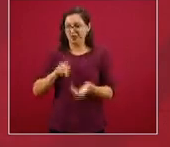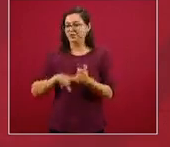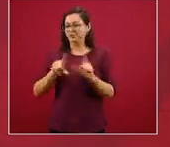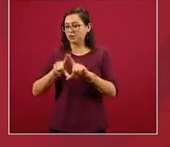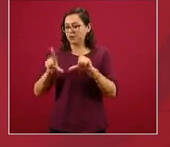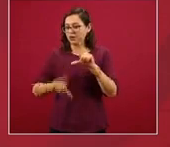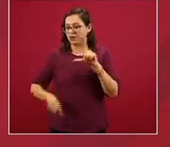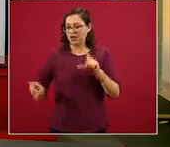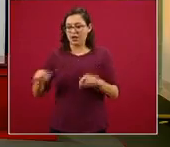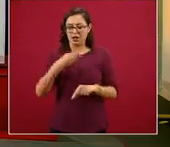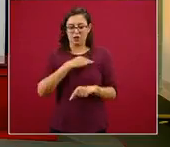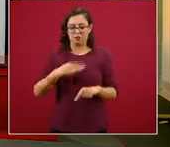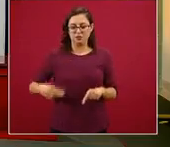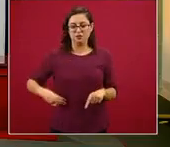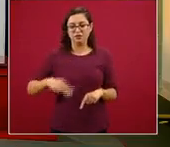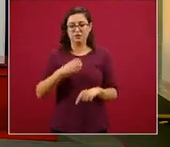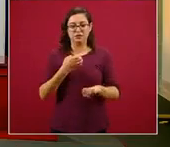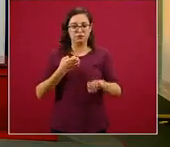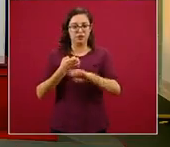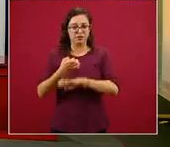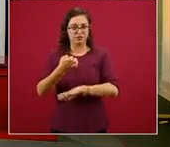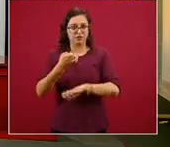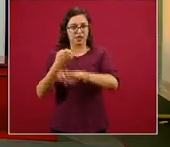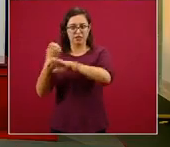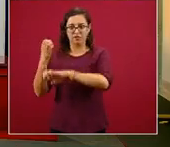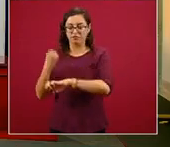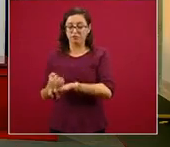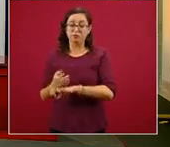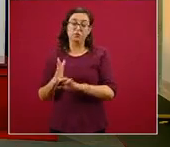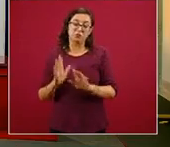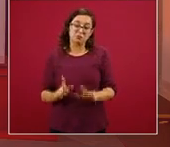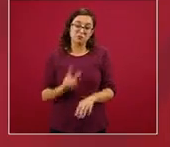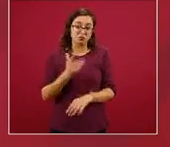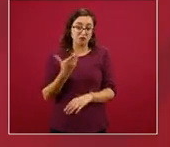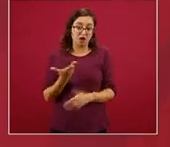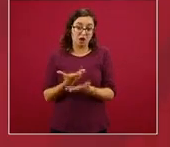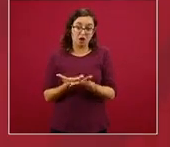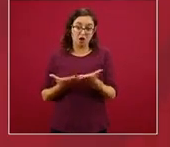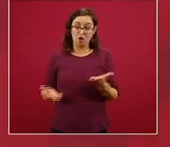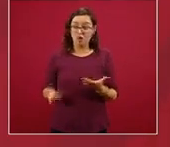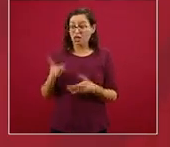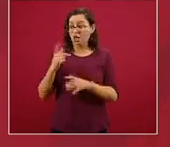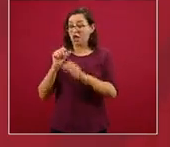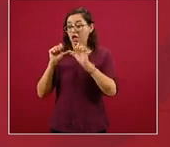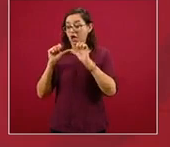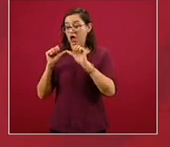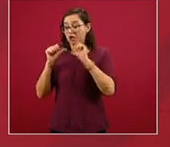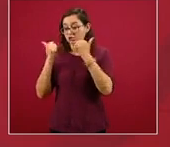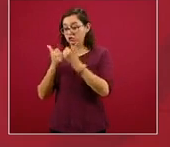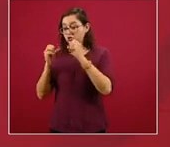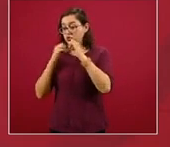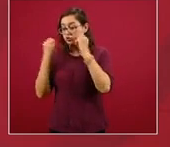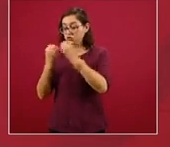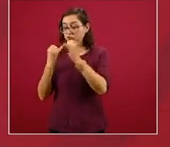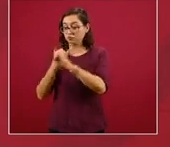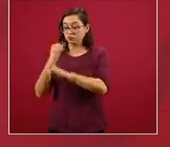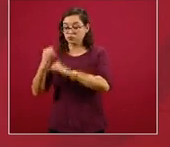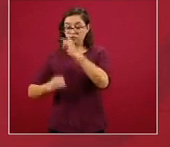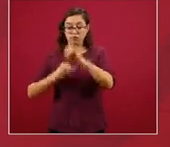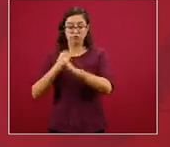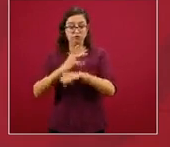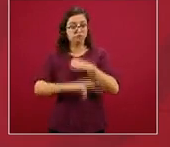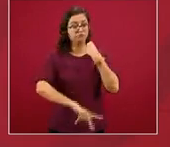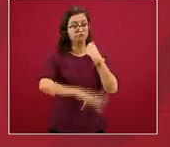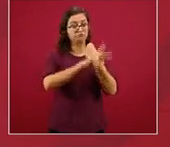entre municipios, entre estados, en este caso entre países, y que en su momento organizaciones internacionales las realizan.